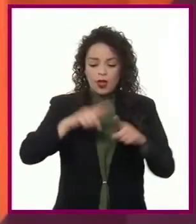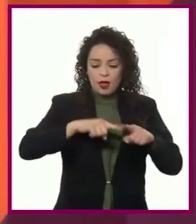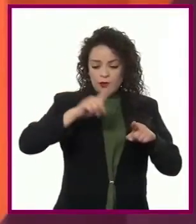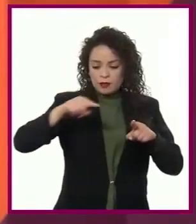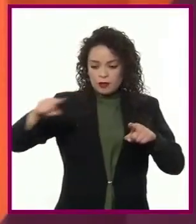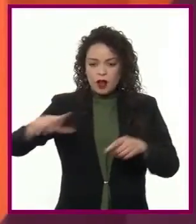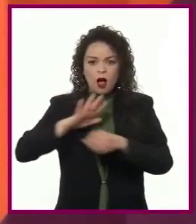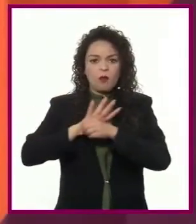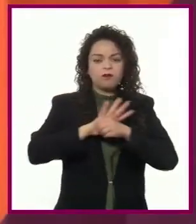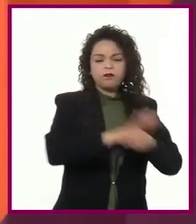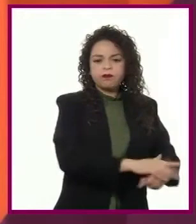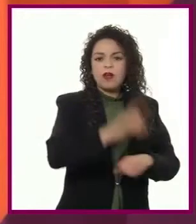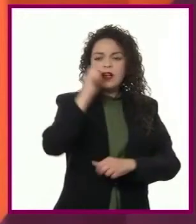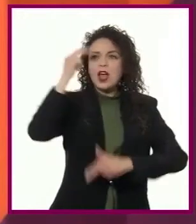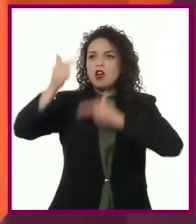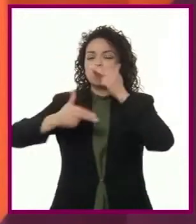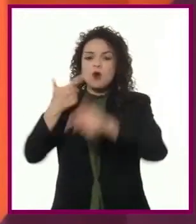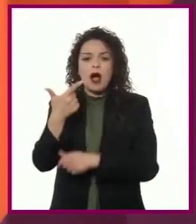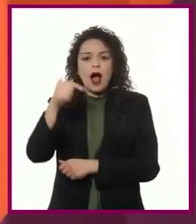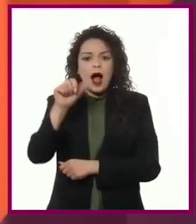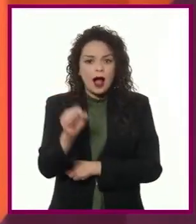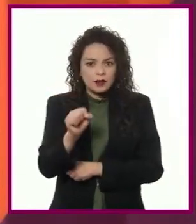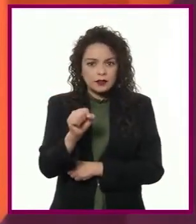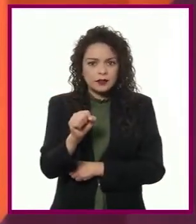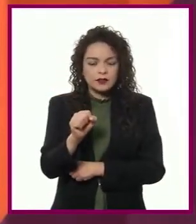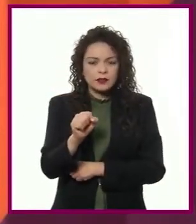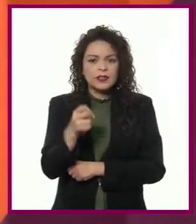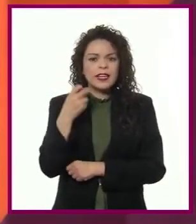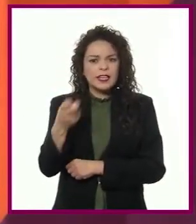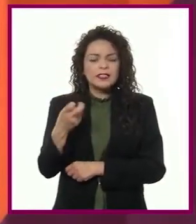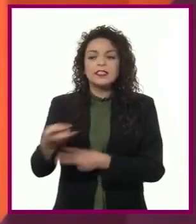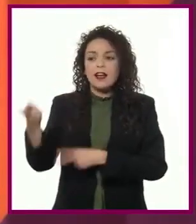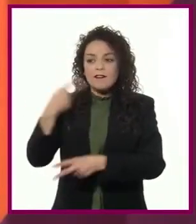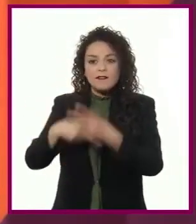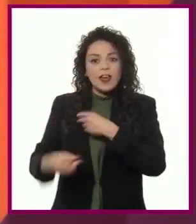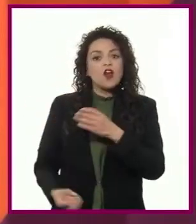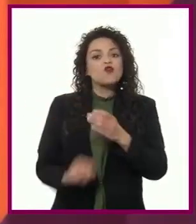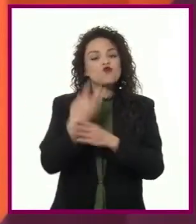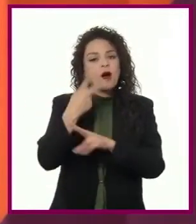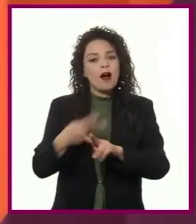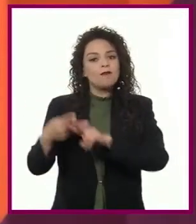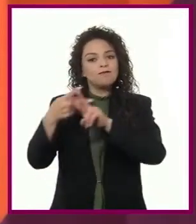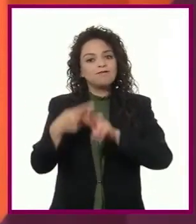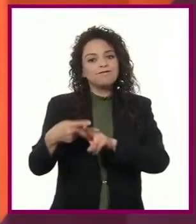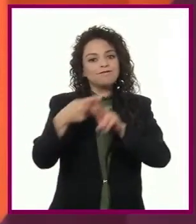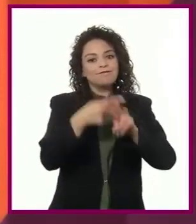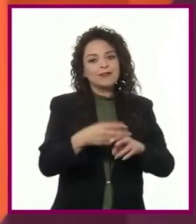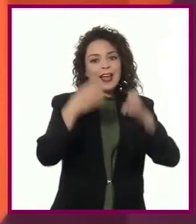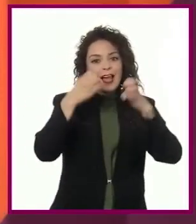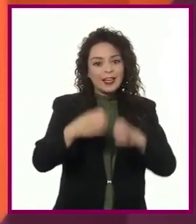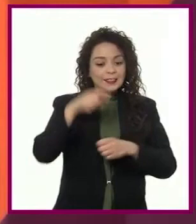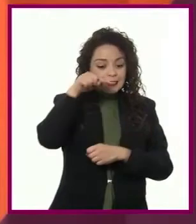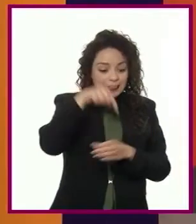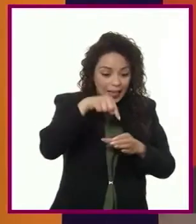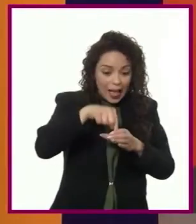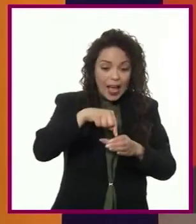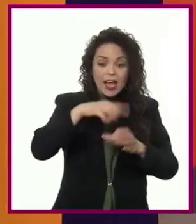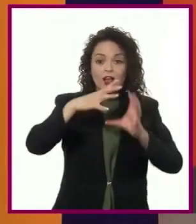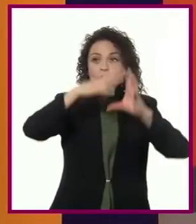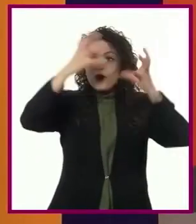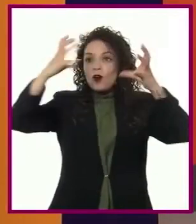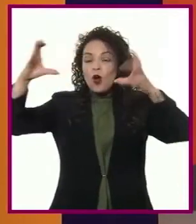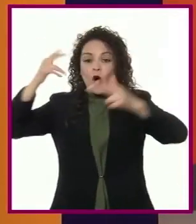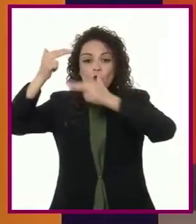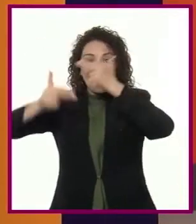gas interestelar, causando que nuevas estrellas se formen dentro de las mismas nubes.